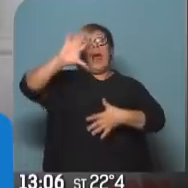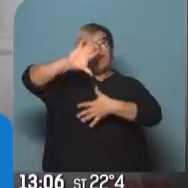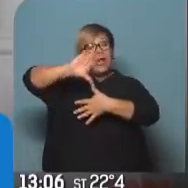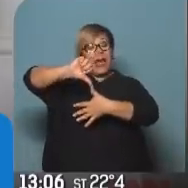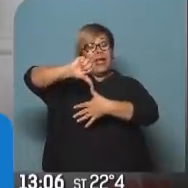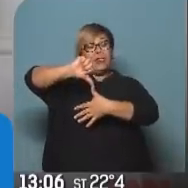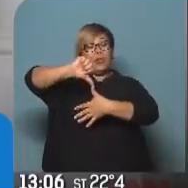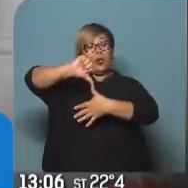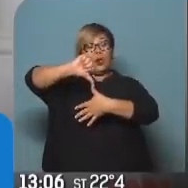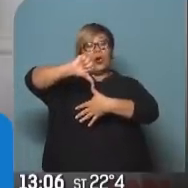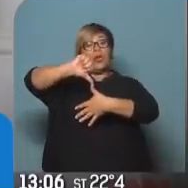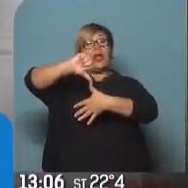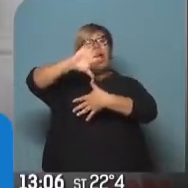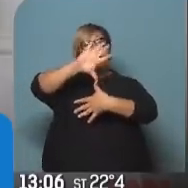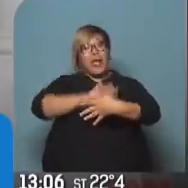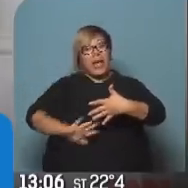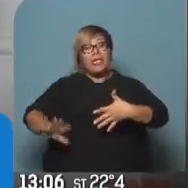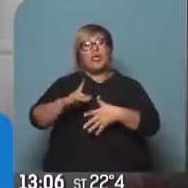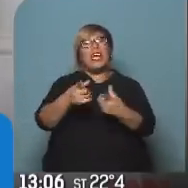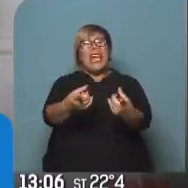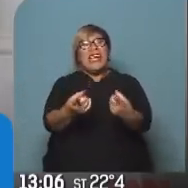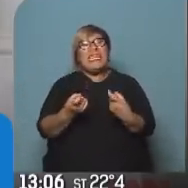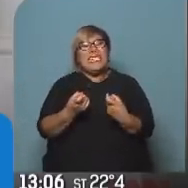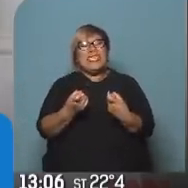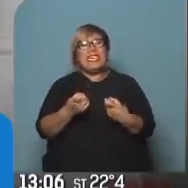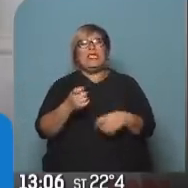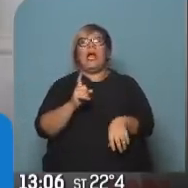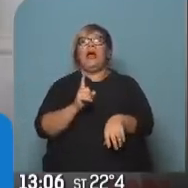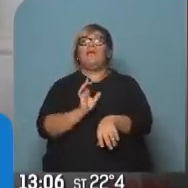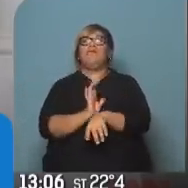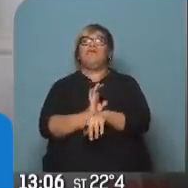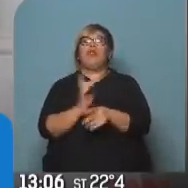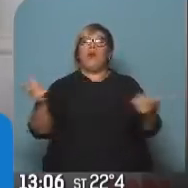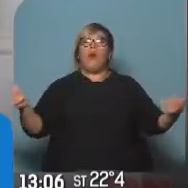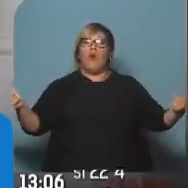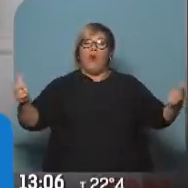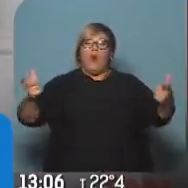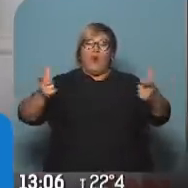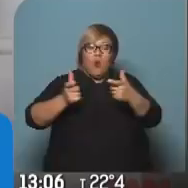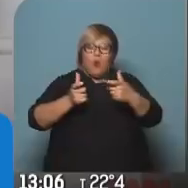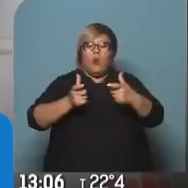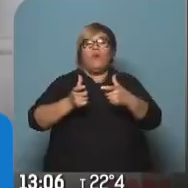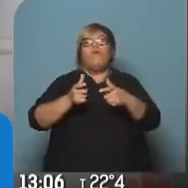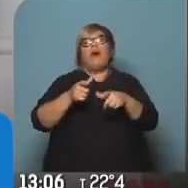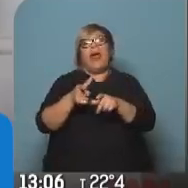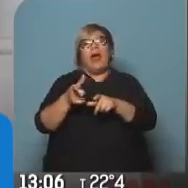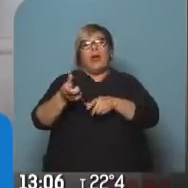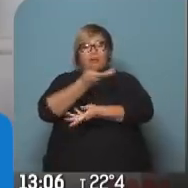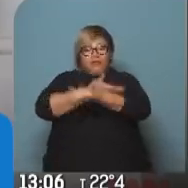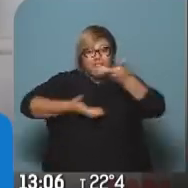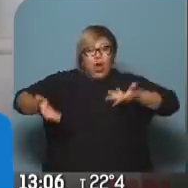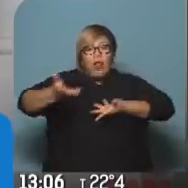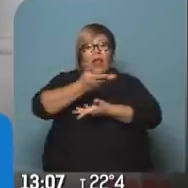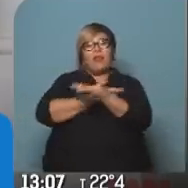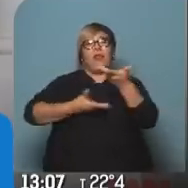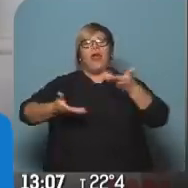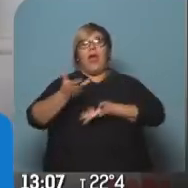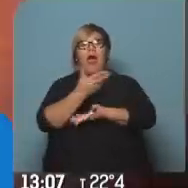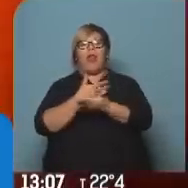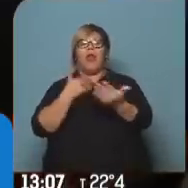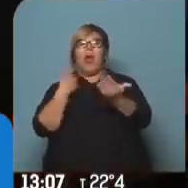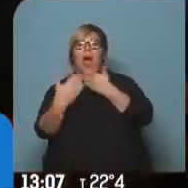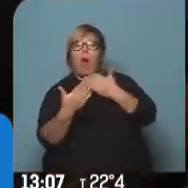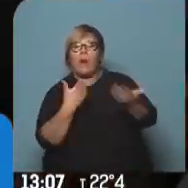del Sur necesita un foro donde podamos dialogar, coordinarnos, colaborar y fortalecer nuestra